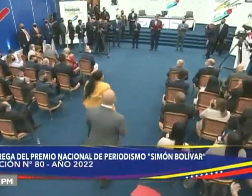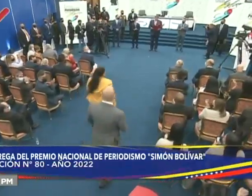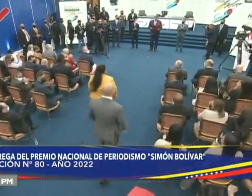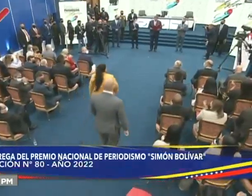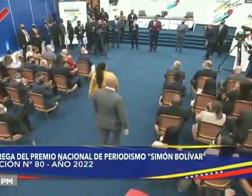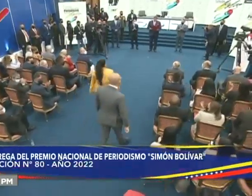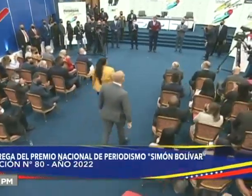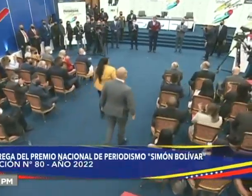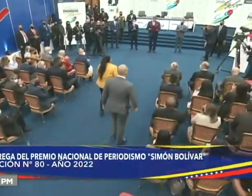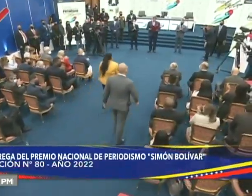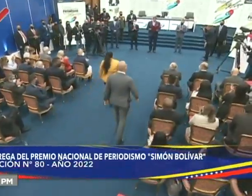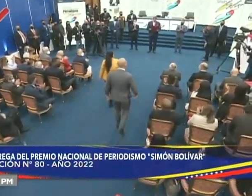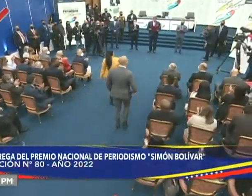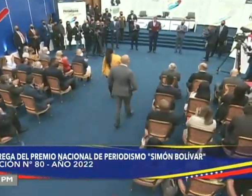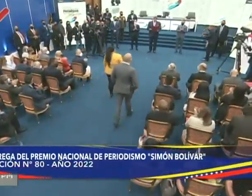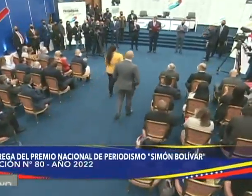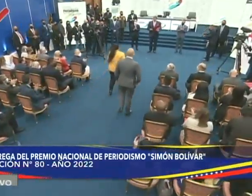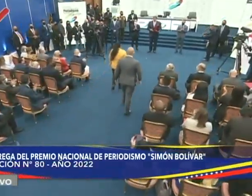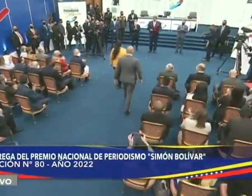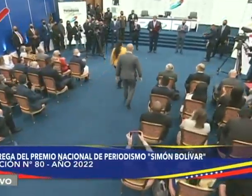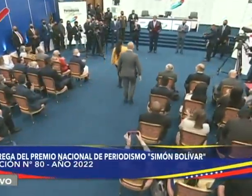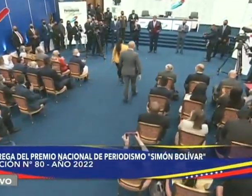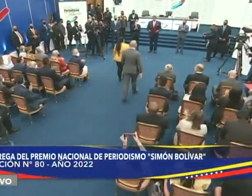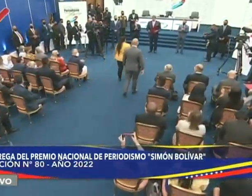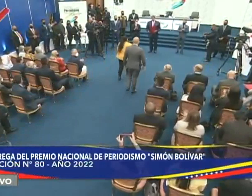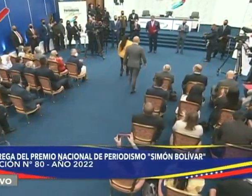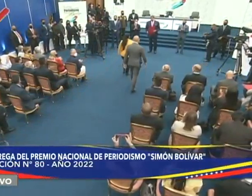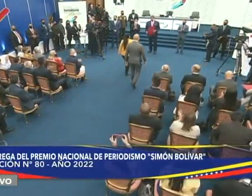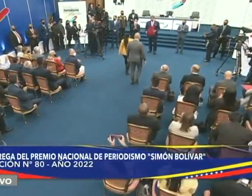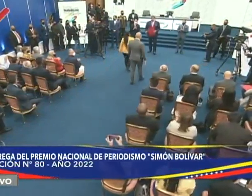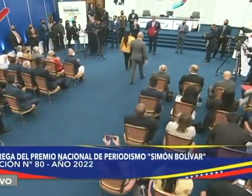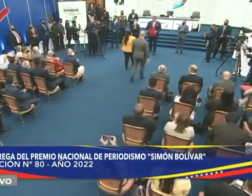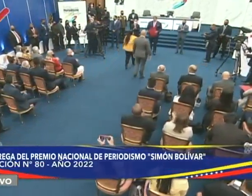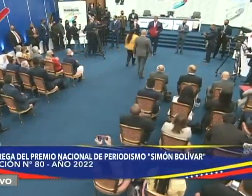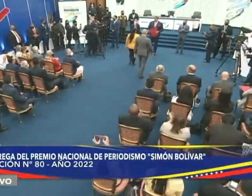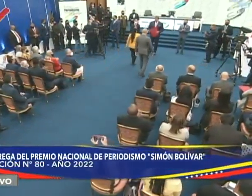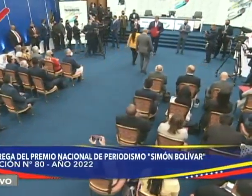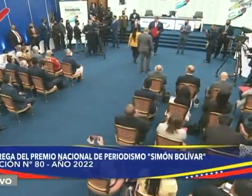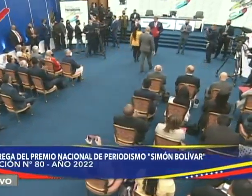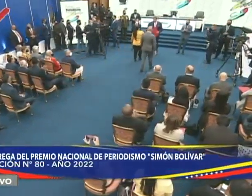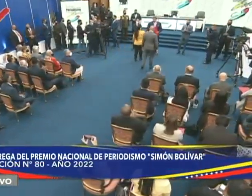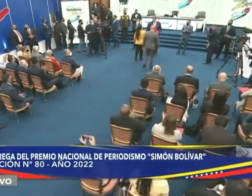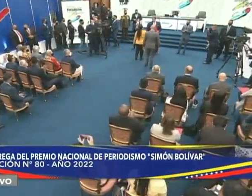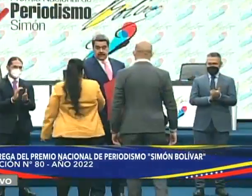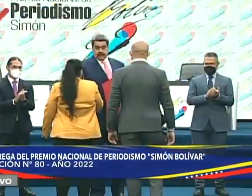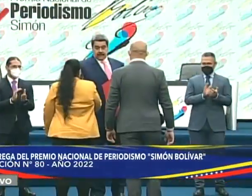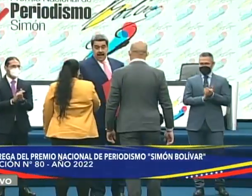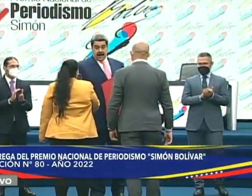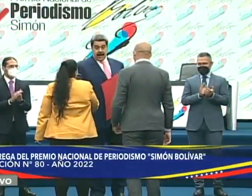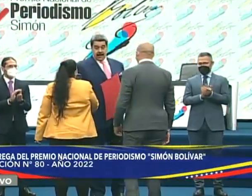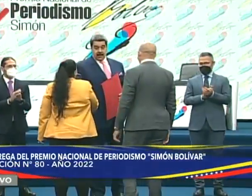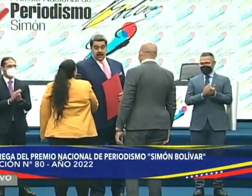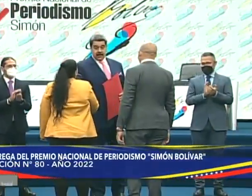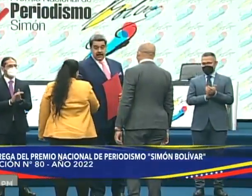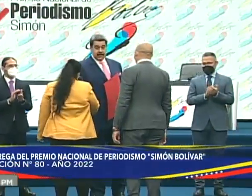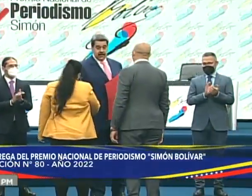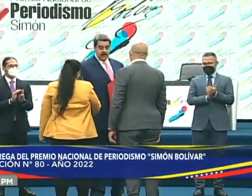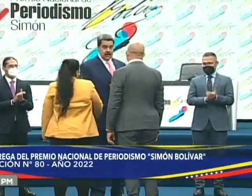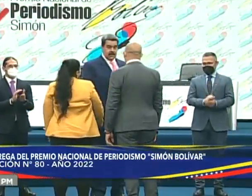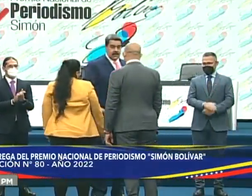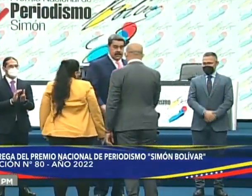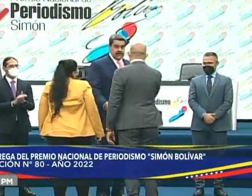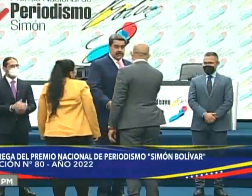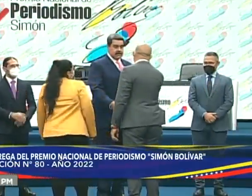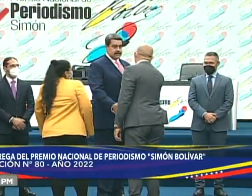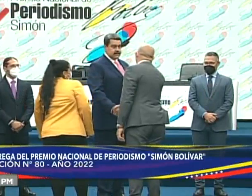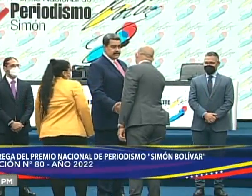su campaña Invicto, en la cual muestra acontecimientos positivos con la finalidad de evidenciar la verdad en Venezuela y